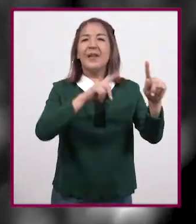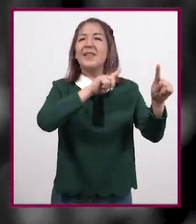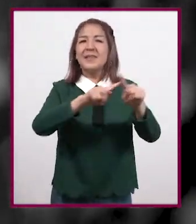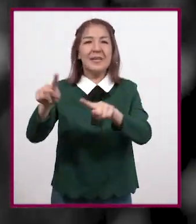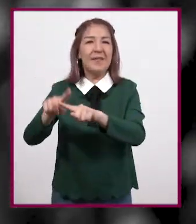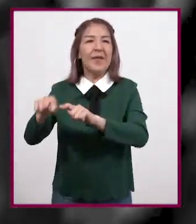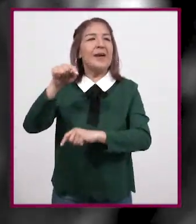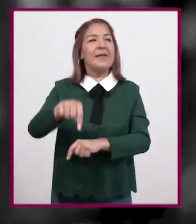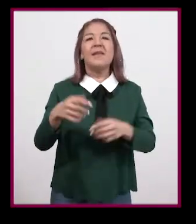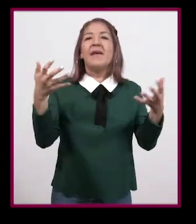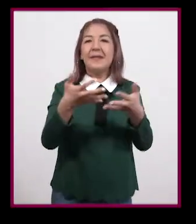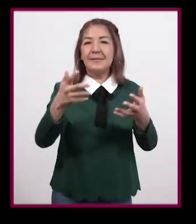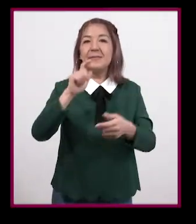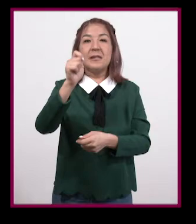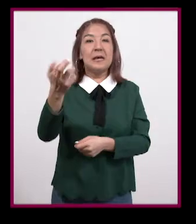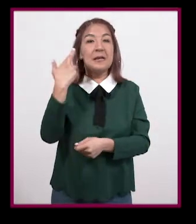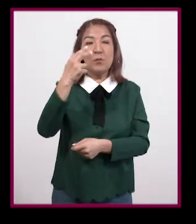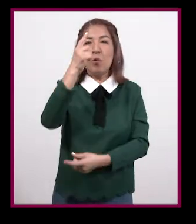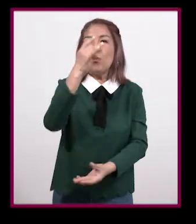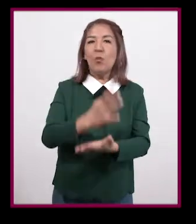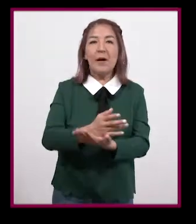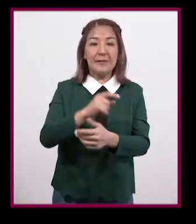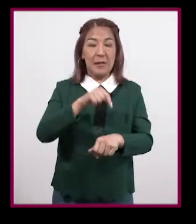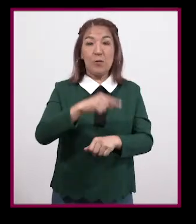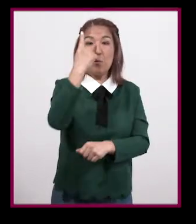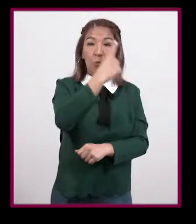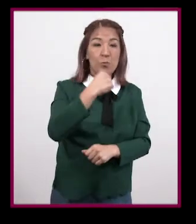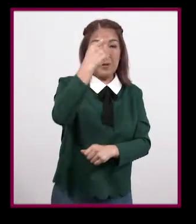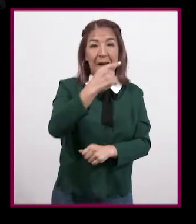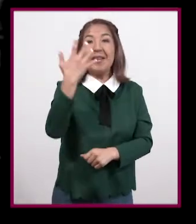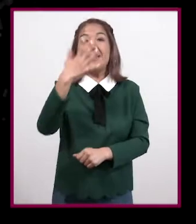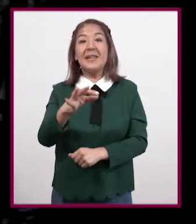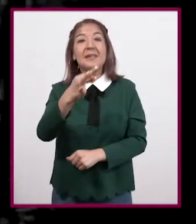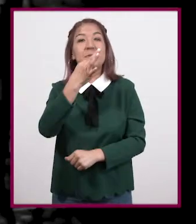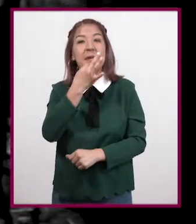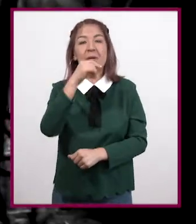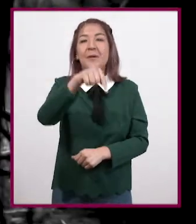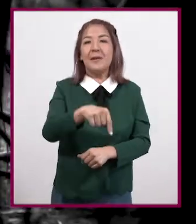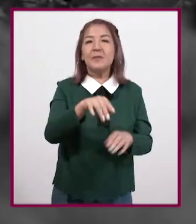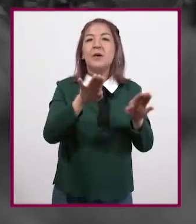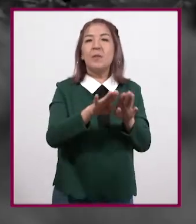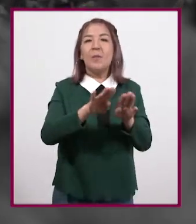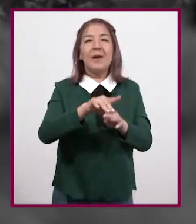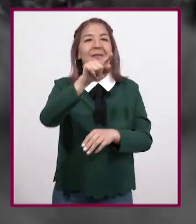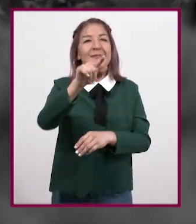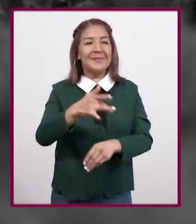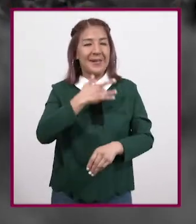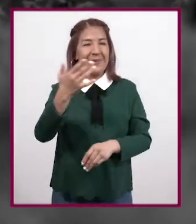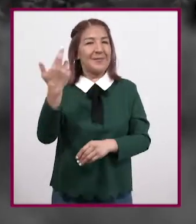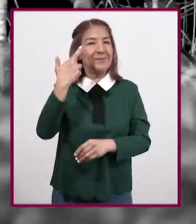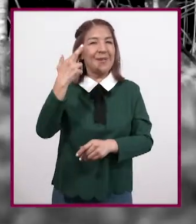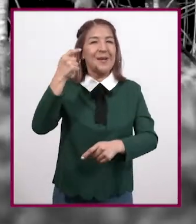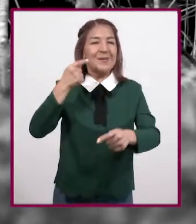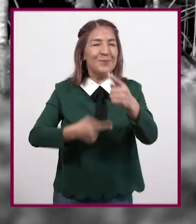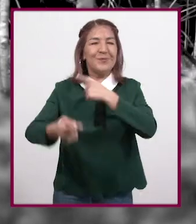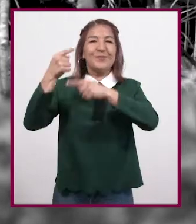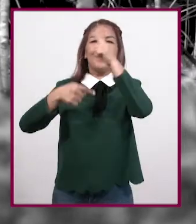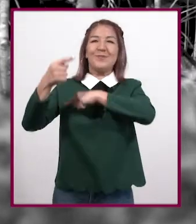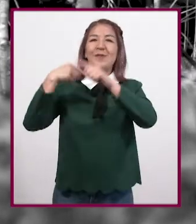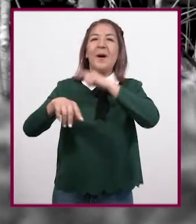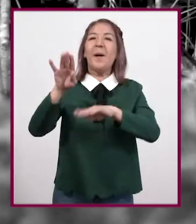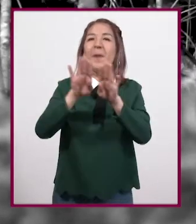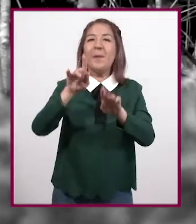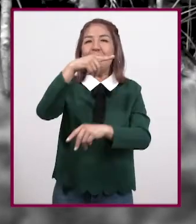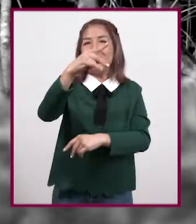y con ello hizo una pieza de 1 hora y 10 minutos que nos transporta a un mundo imaginario,